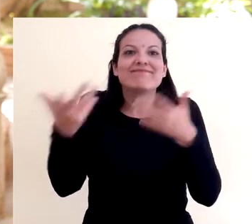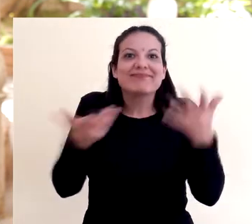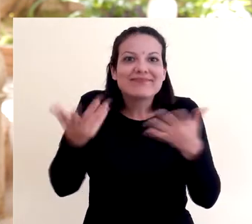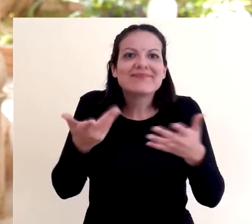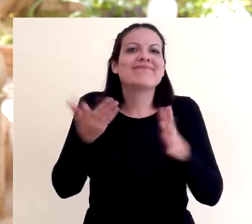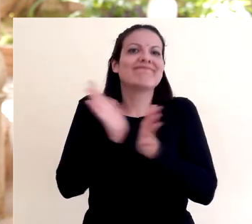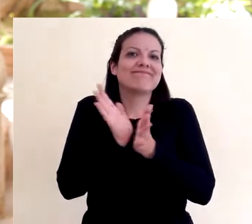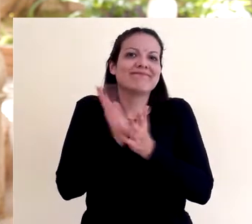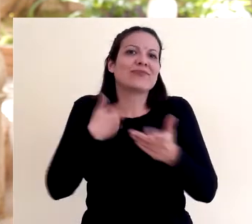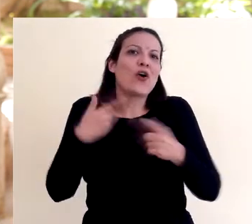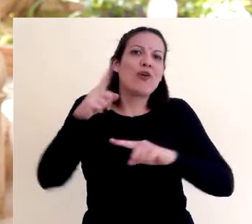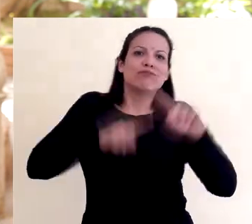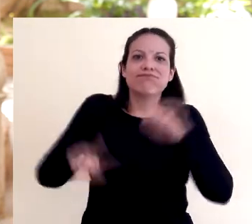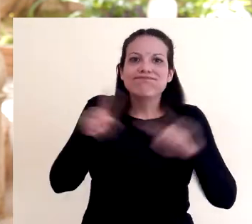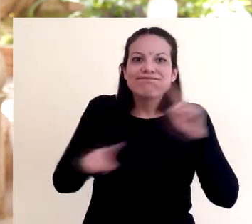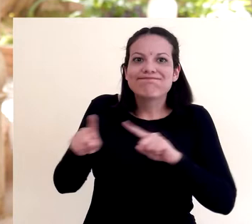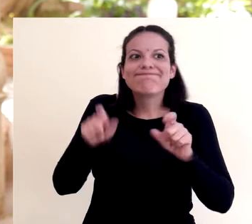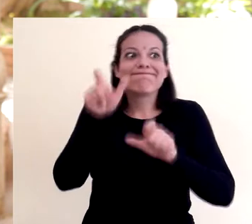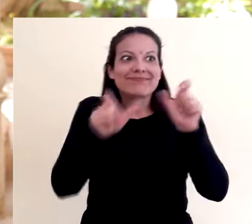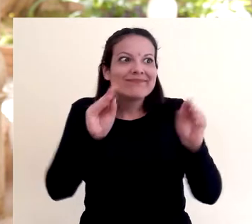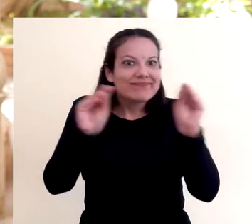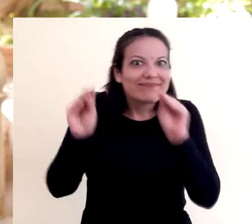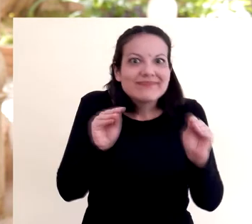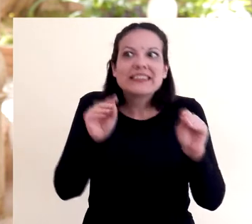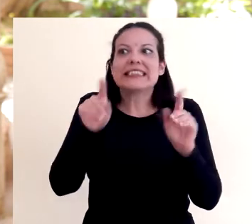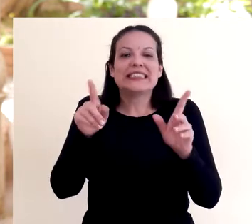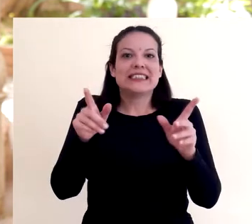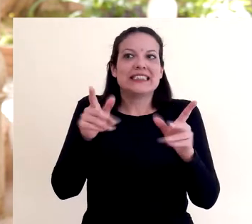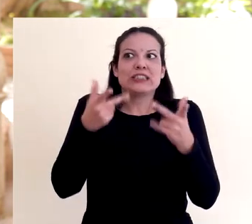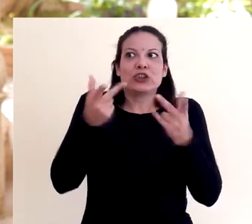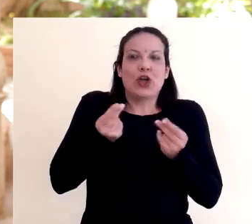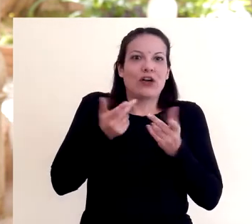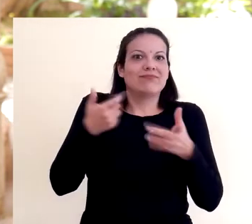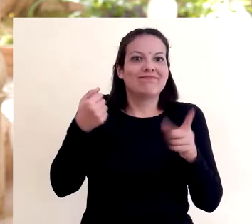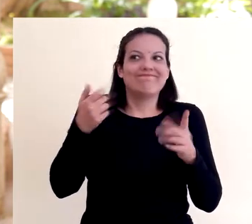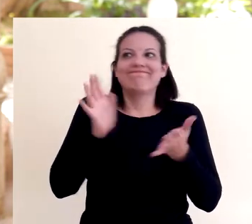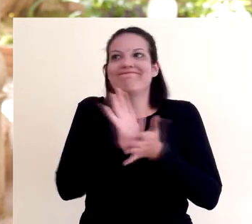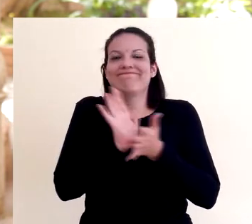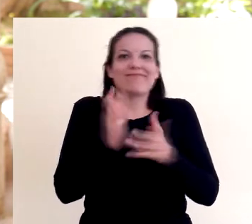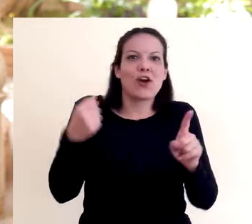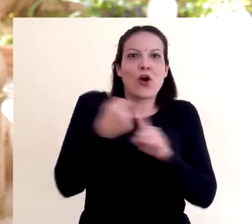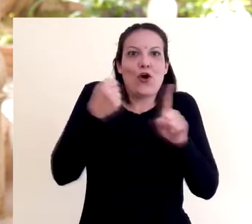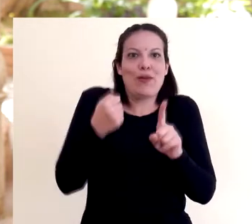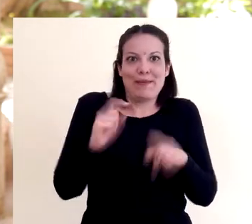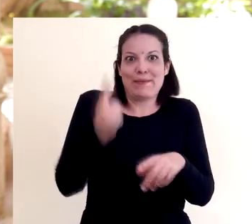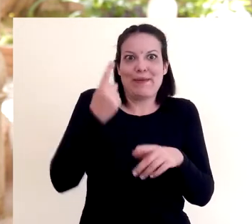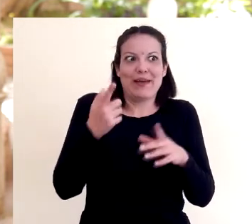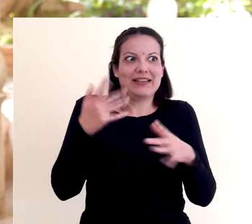la batuta en la socialización, y ahí tuve un par de cachetazos en esa socialización